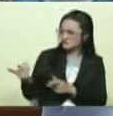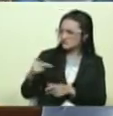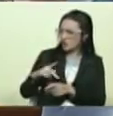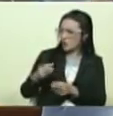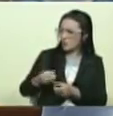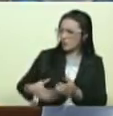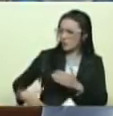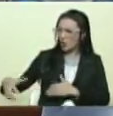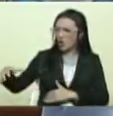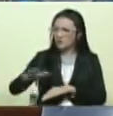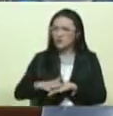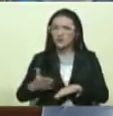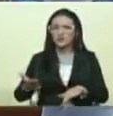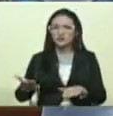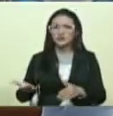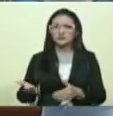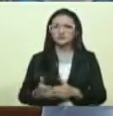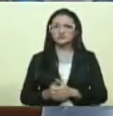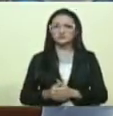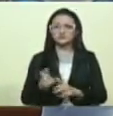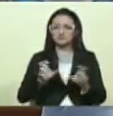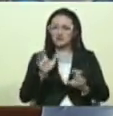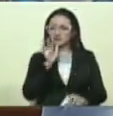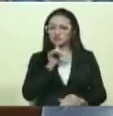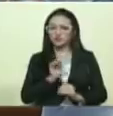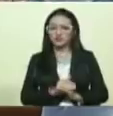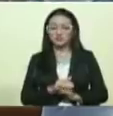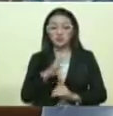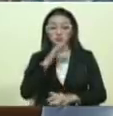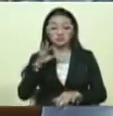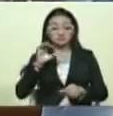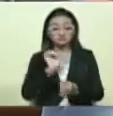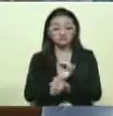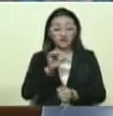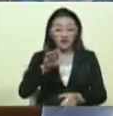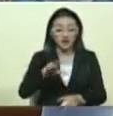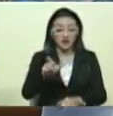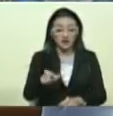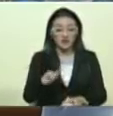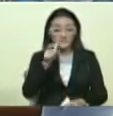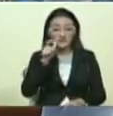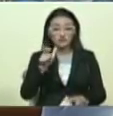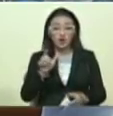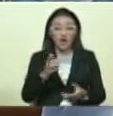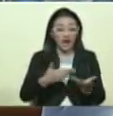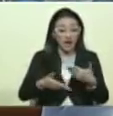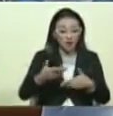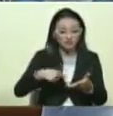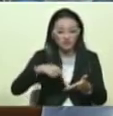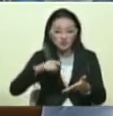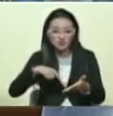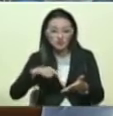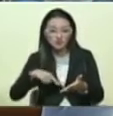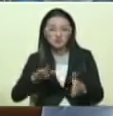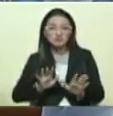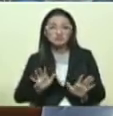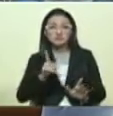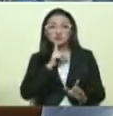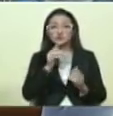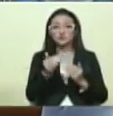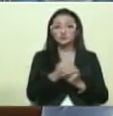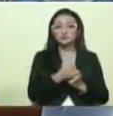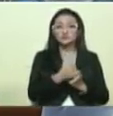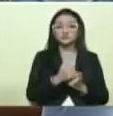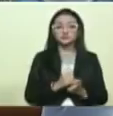sino estas cosas que estamos viendo donde agarran a una persona, negocian, al final le dejan